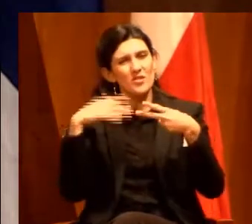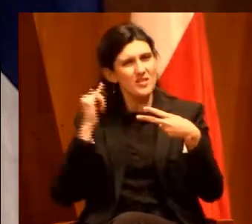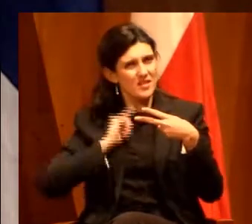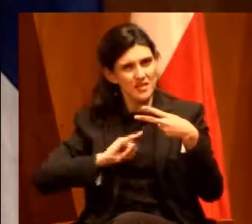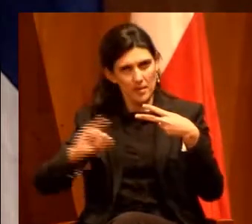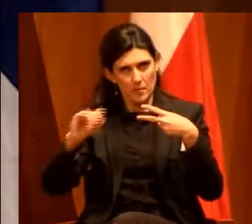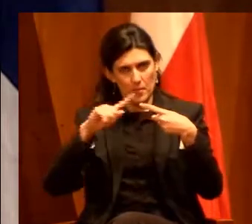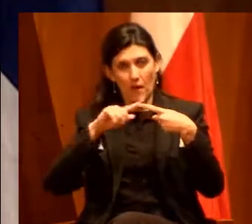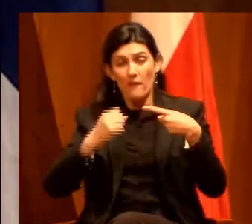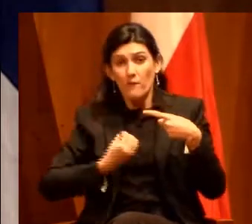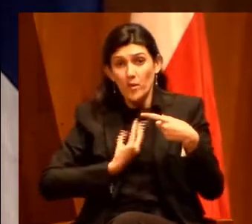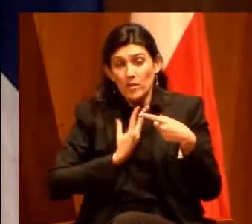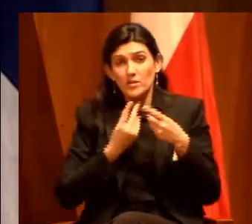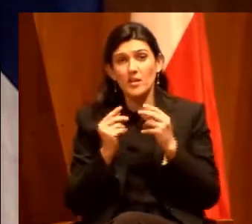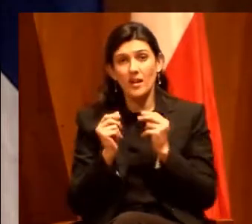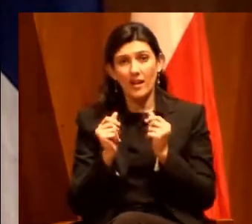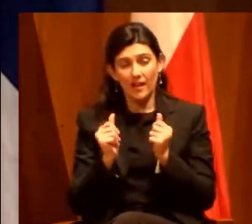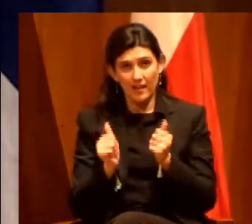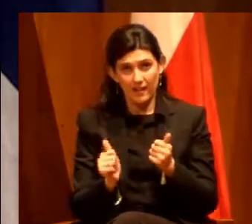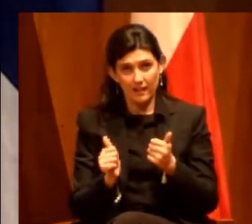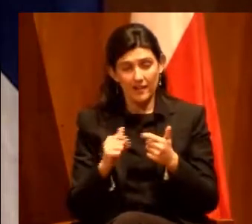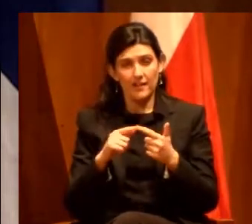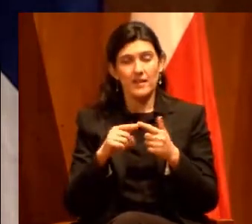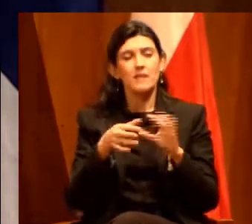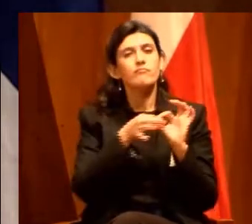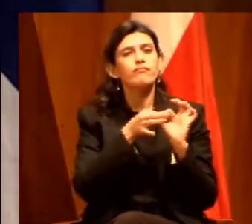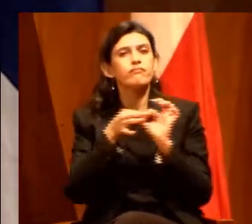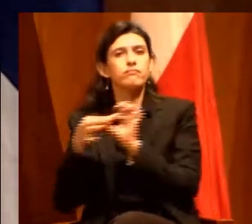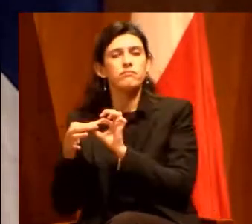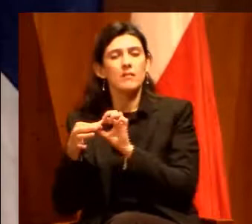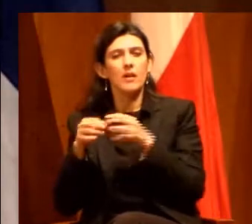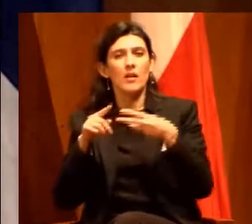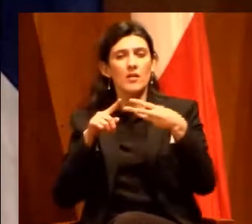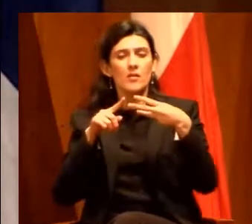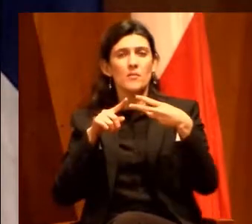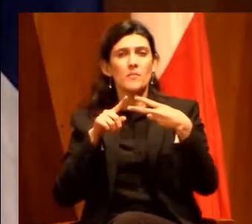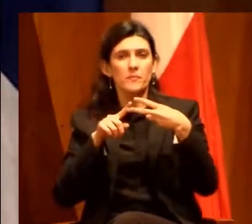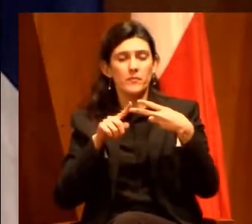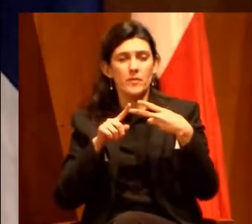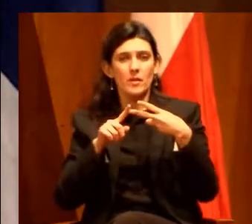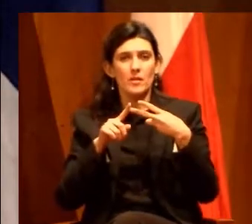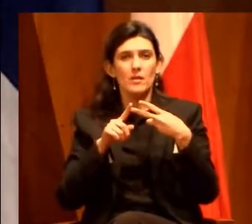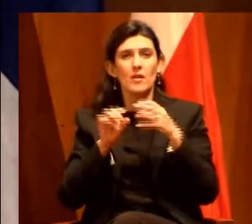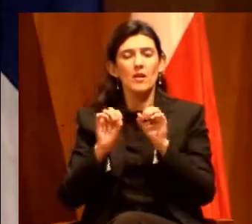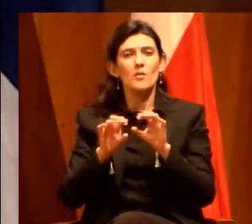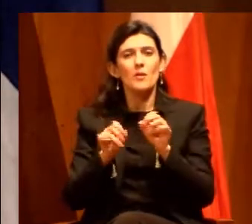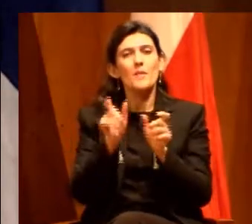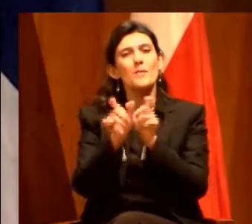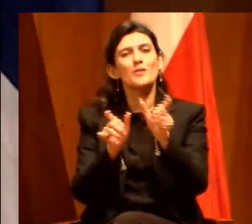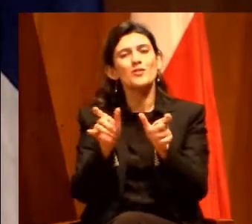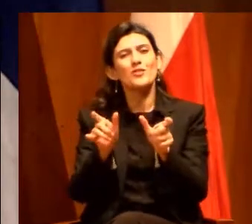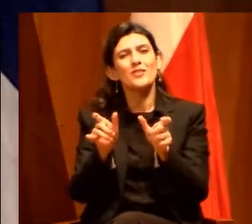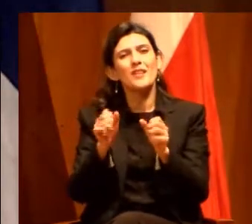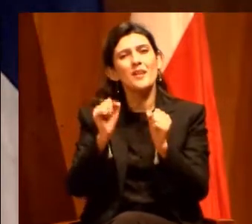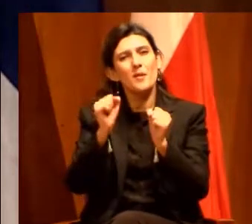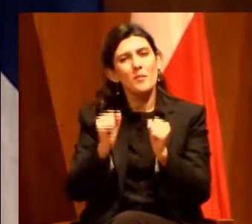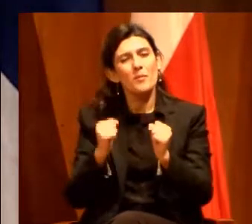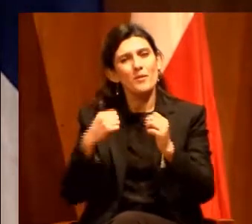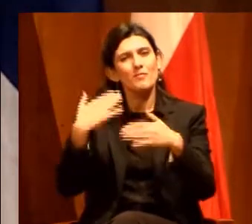su vocación por la calidad y relacionado con esta, formar personas con un sentido de trascendencia.